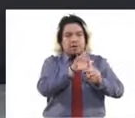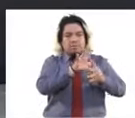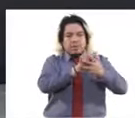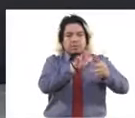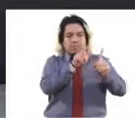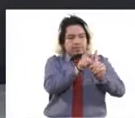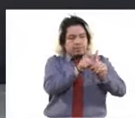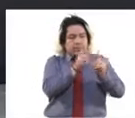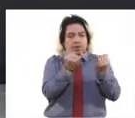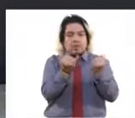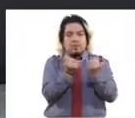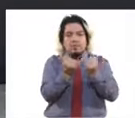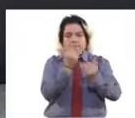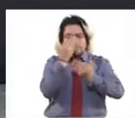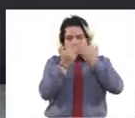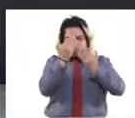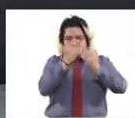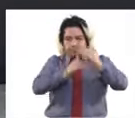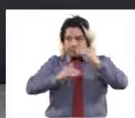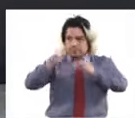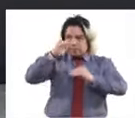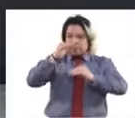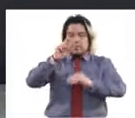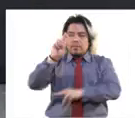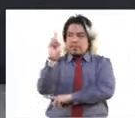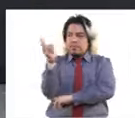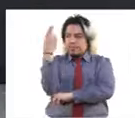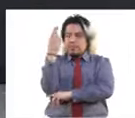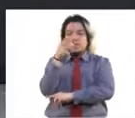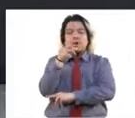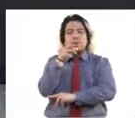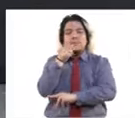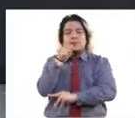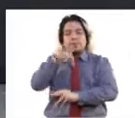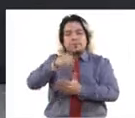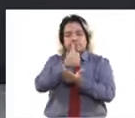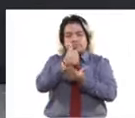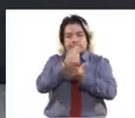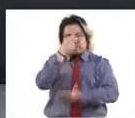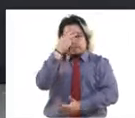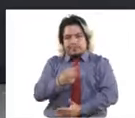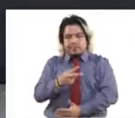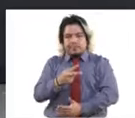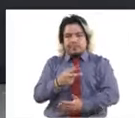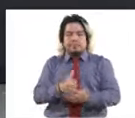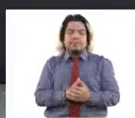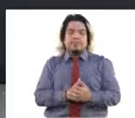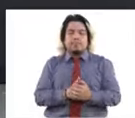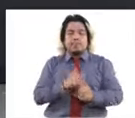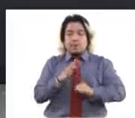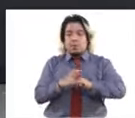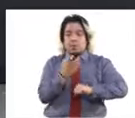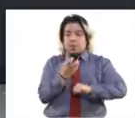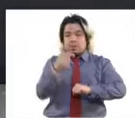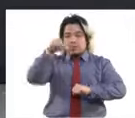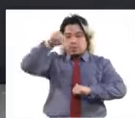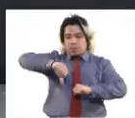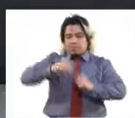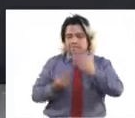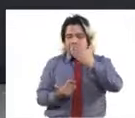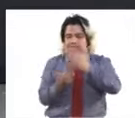y estudios superiores de la Universidad de la Policía de la Ciudad de México. Es por eso que en esta